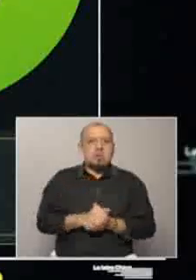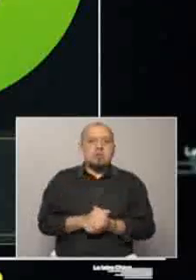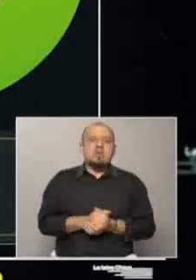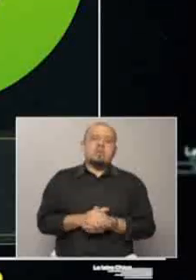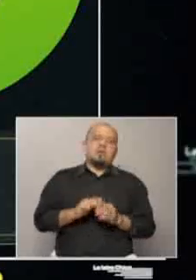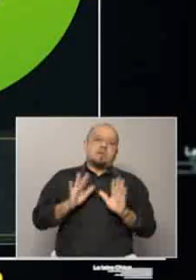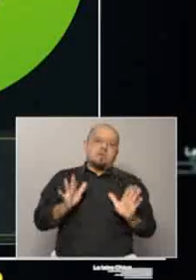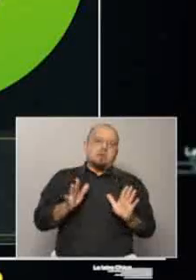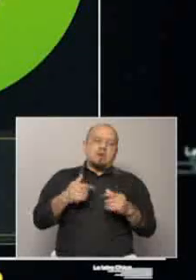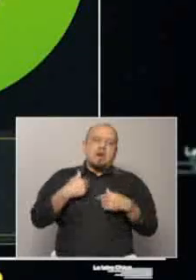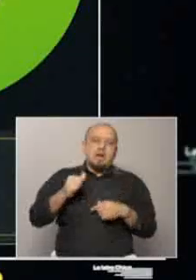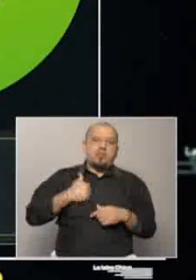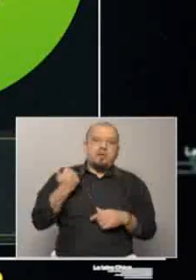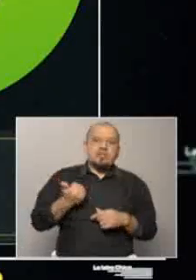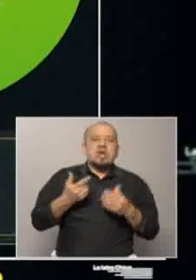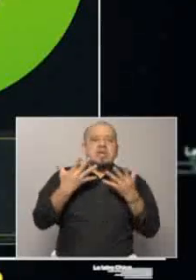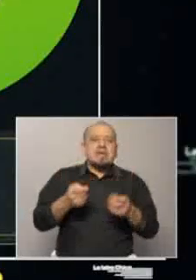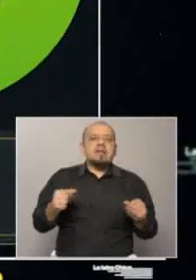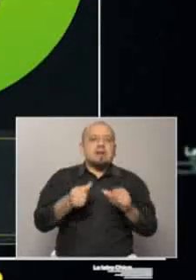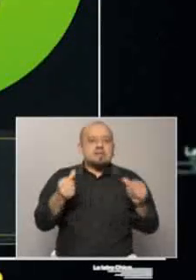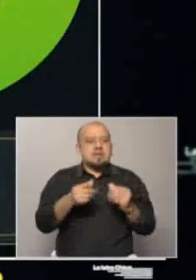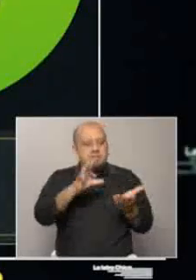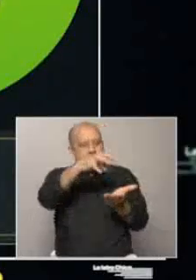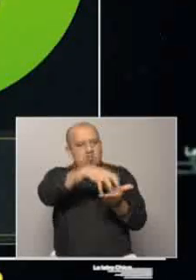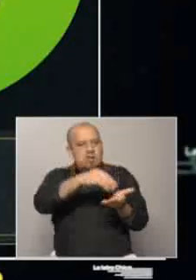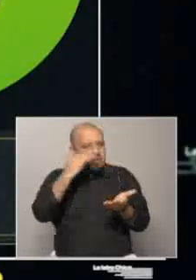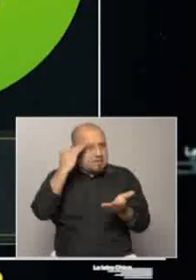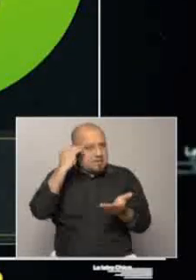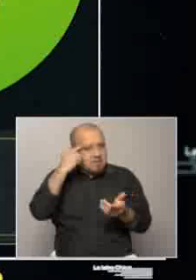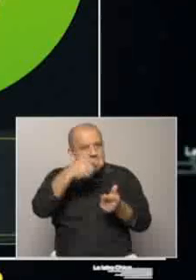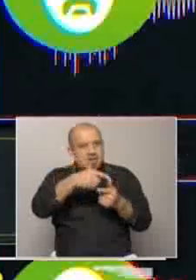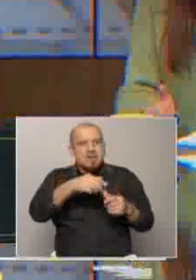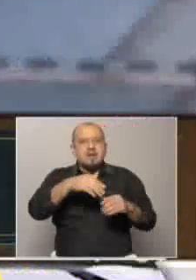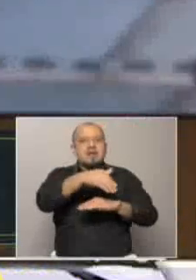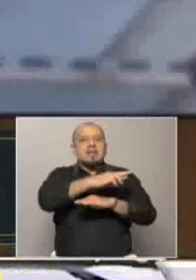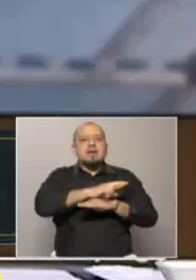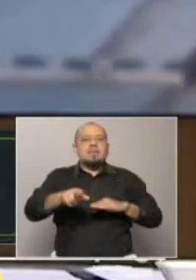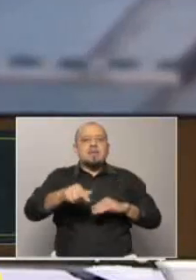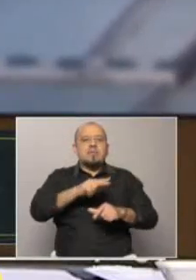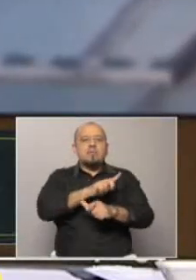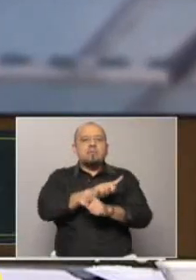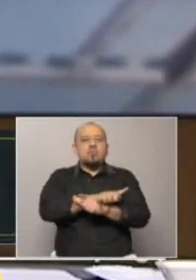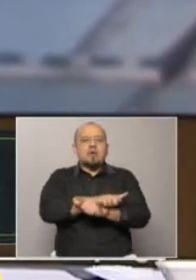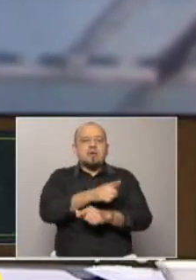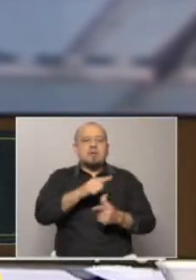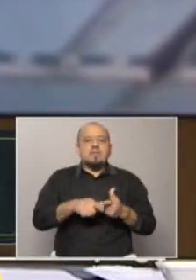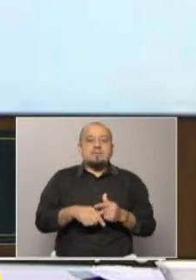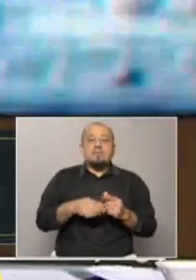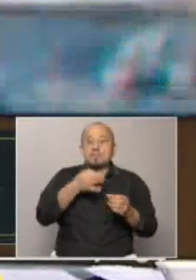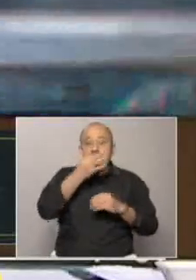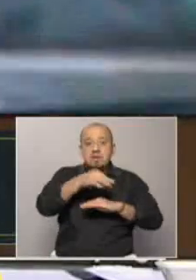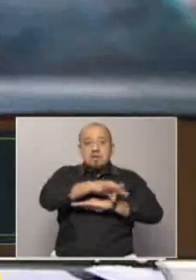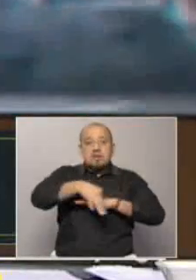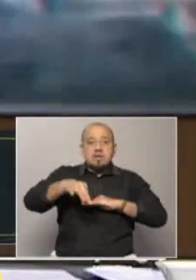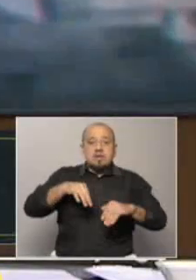del conurbano quieren hacer un memorial sobre la pandemia en la Rambla de Punta Carreta. El arquitecto Martín Gómez Platero le presentó